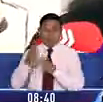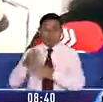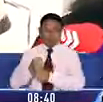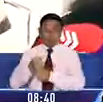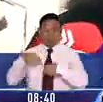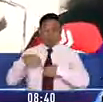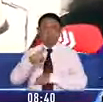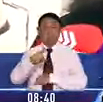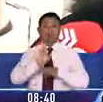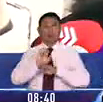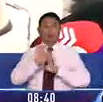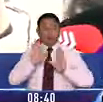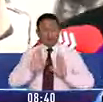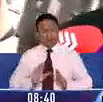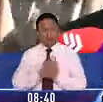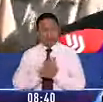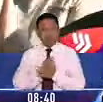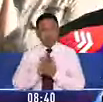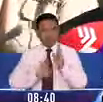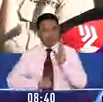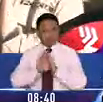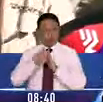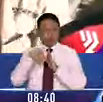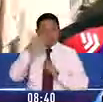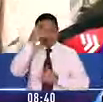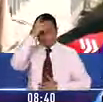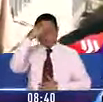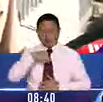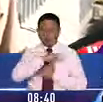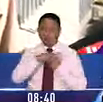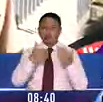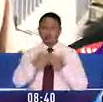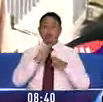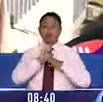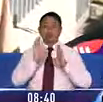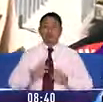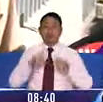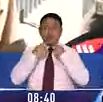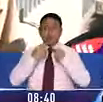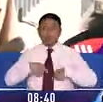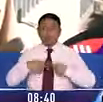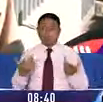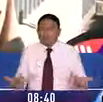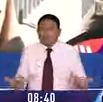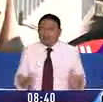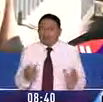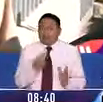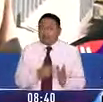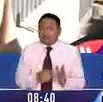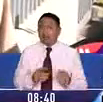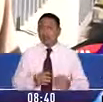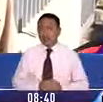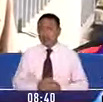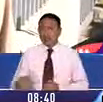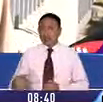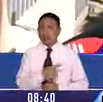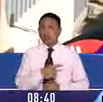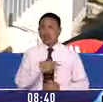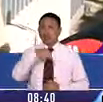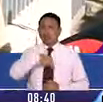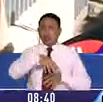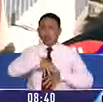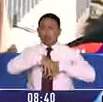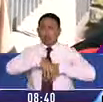que caminar. Esto creo que es una decisión que nos convoca a todos los ecuatorianos. No veo por qué tenga que haber, digamos, marchas